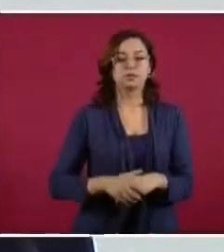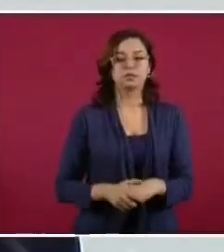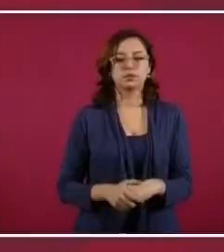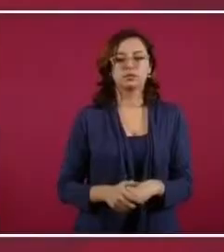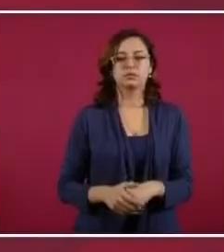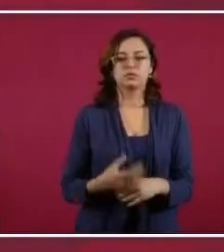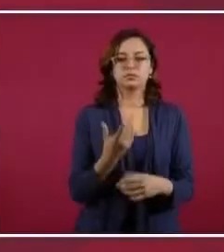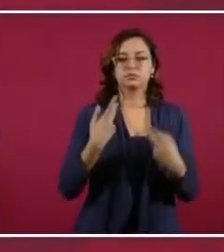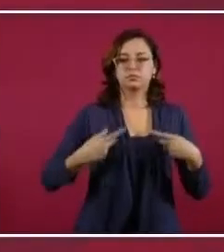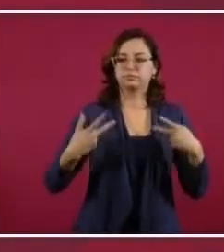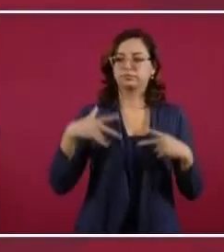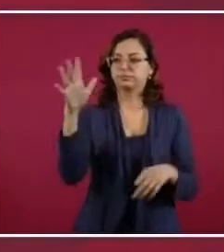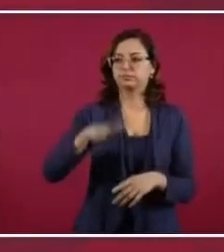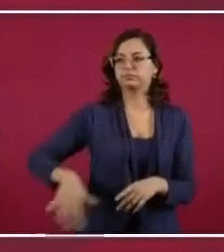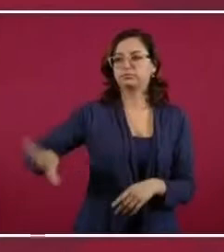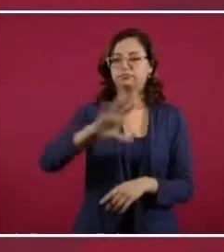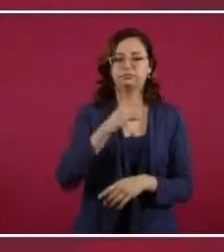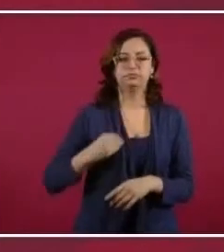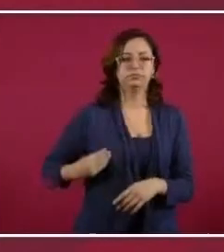para el bienestar del pueblo.